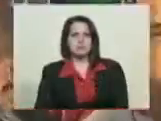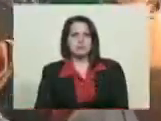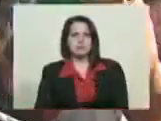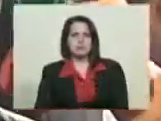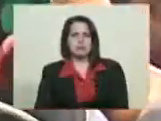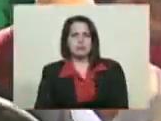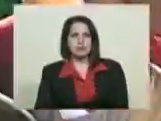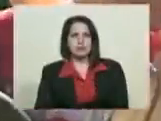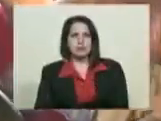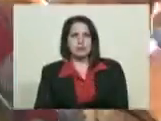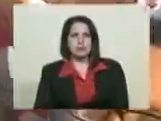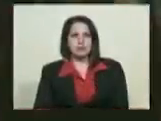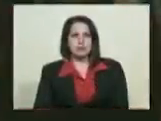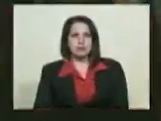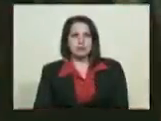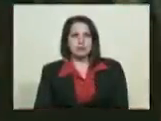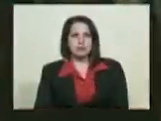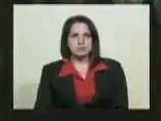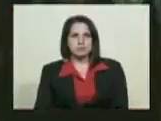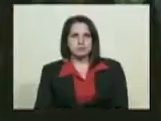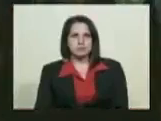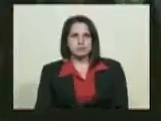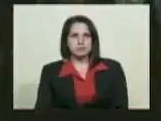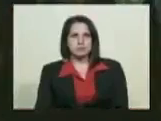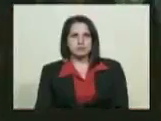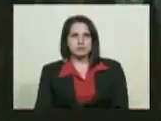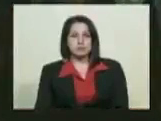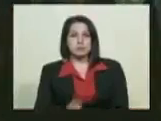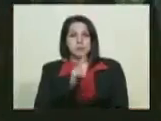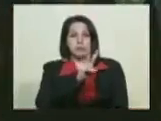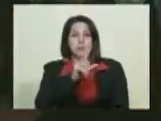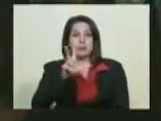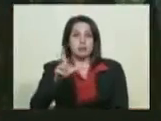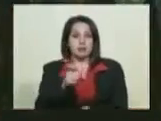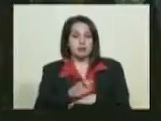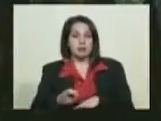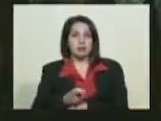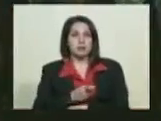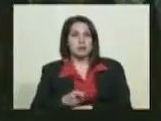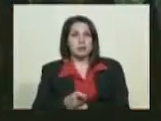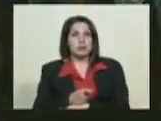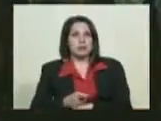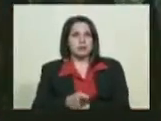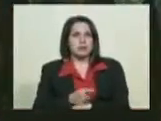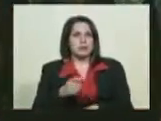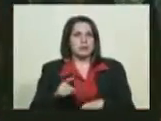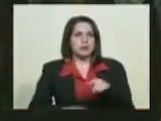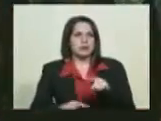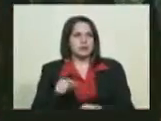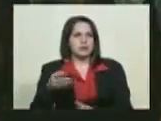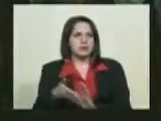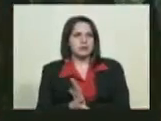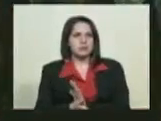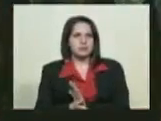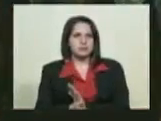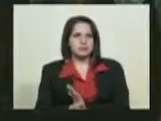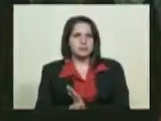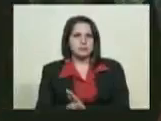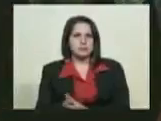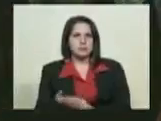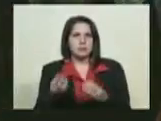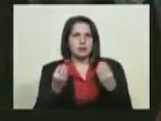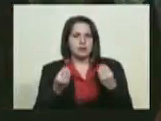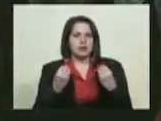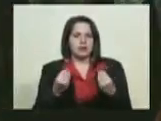Felicitaciones. Quiere decir que de las 23 gobernaciones, hoy podemos decir oficialmente,